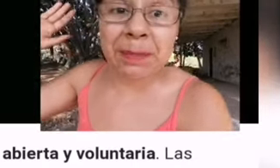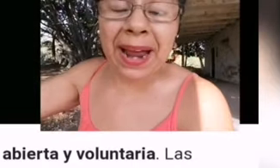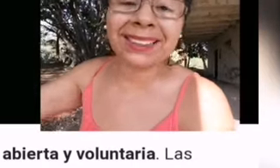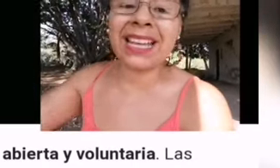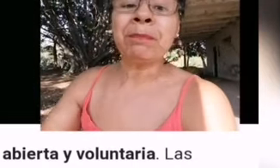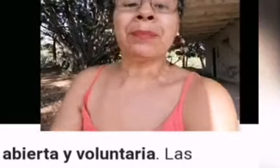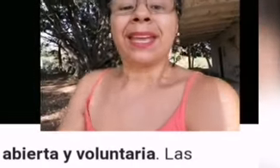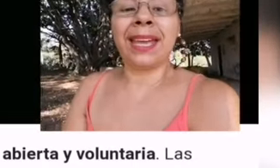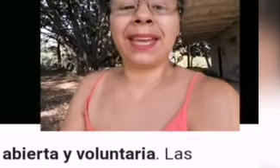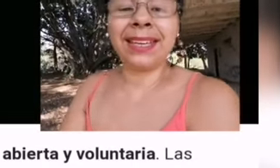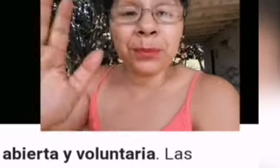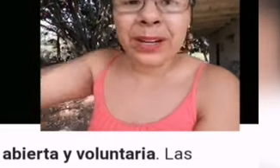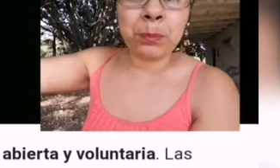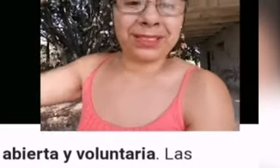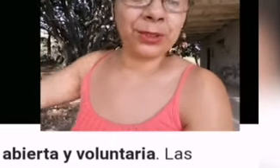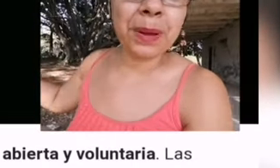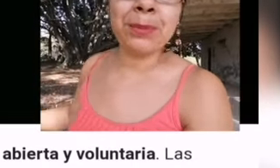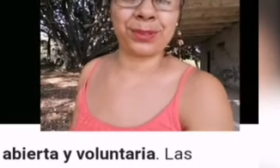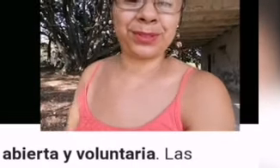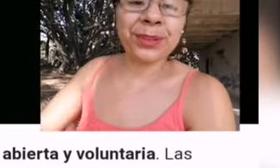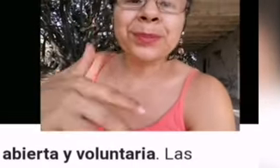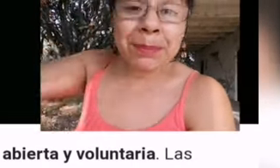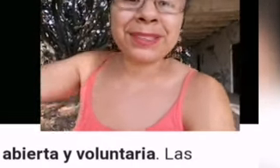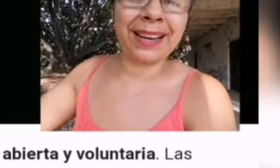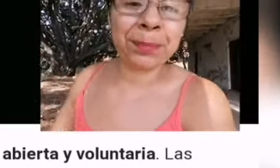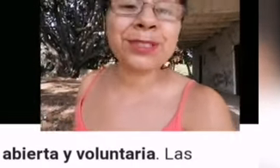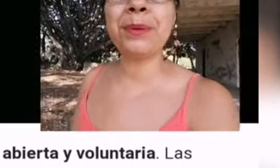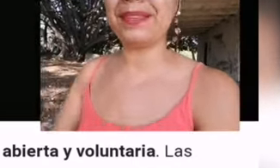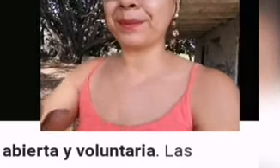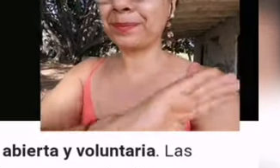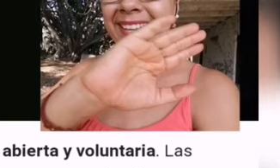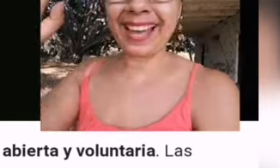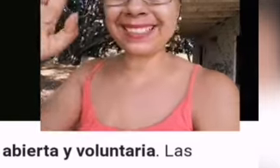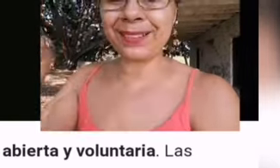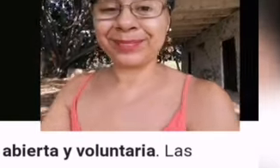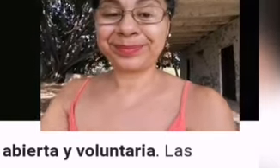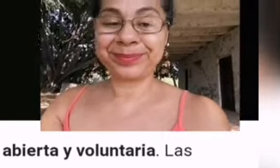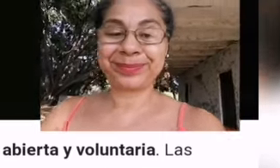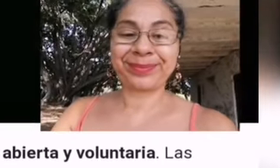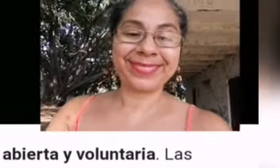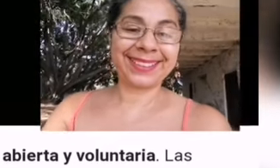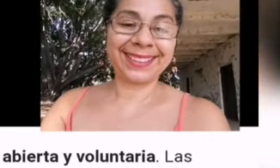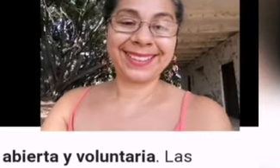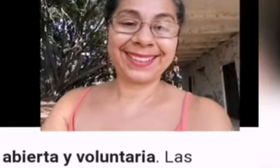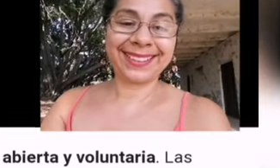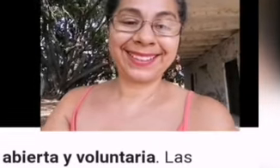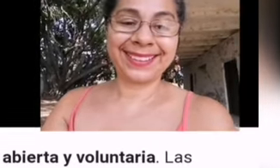todo de mi parte. Y bueno, pues nos vemos en el próximo video. Hasta luego.